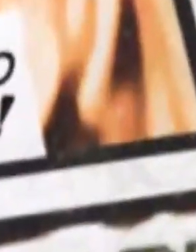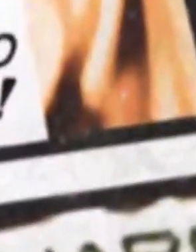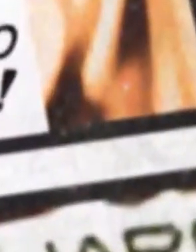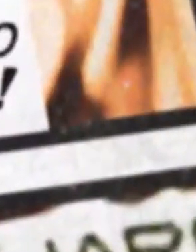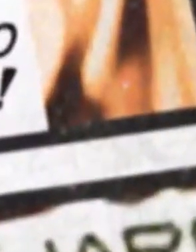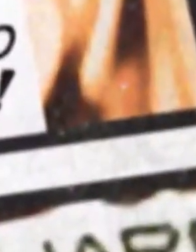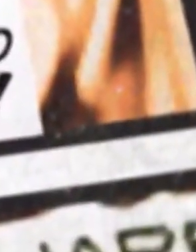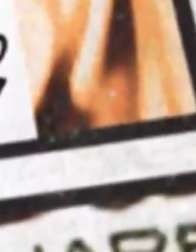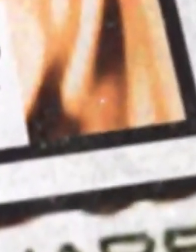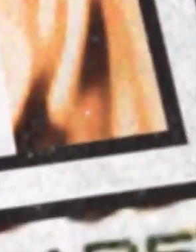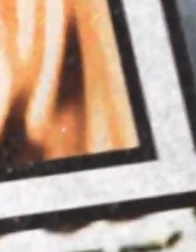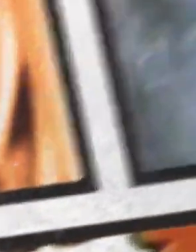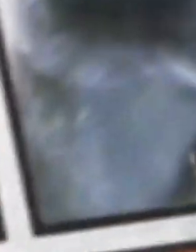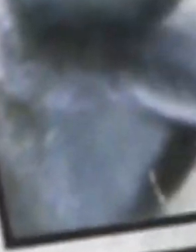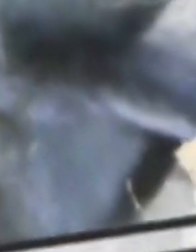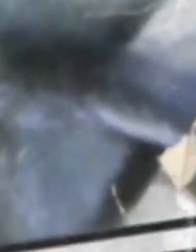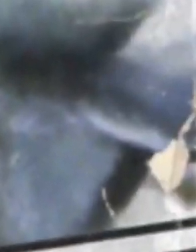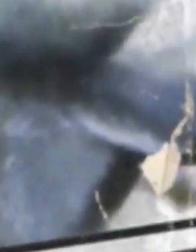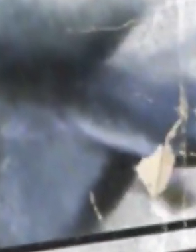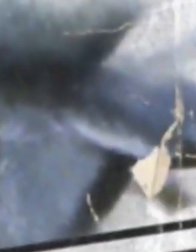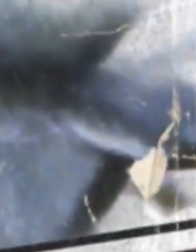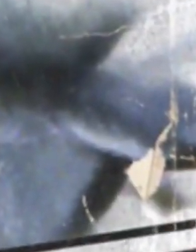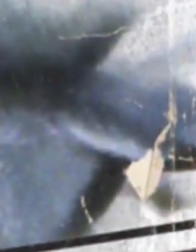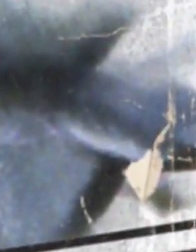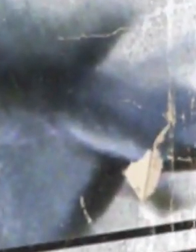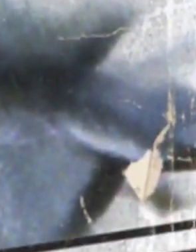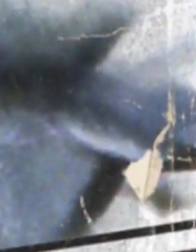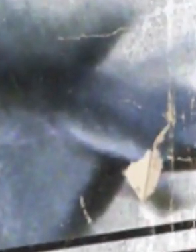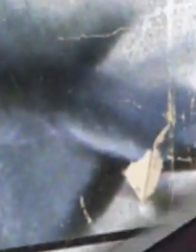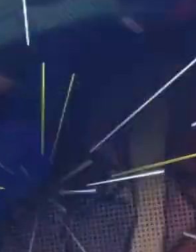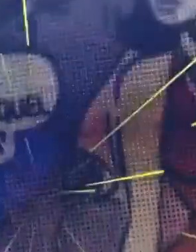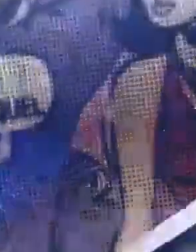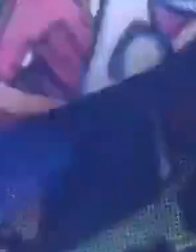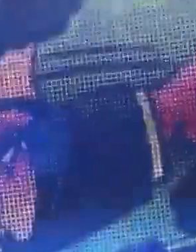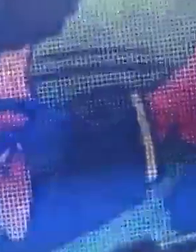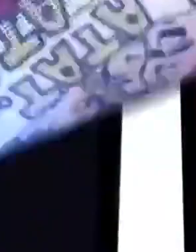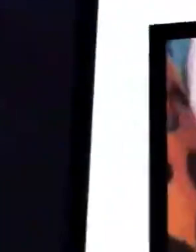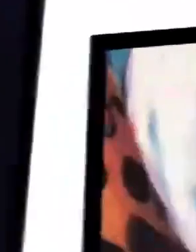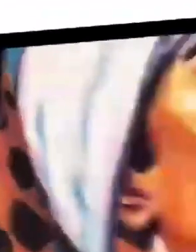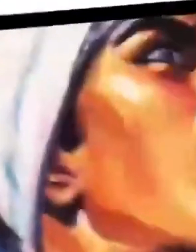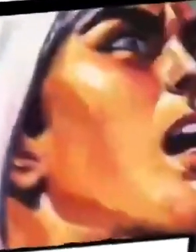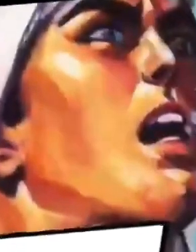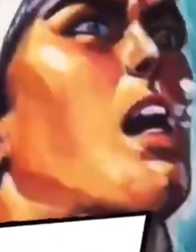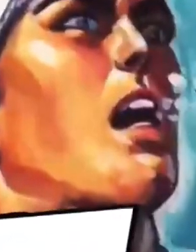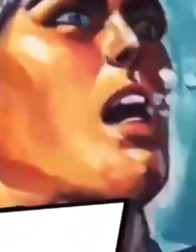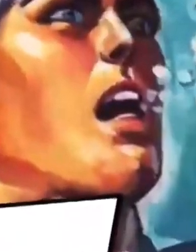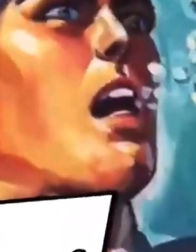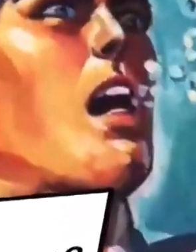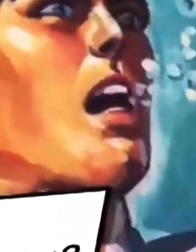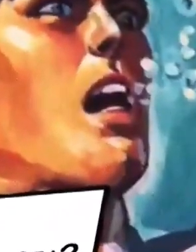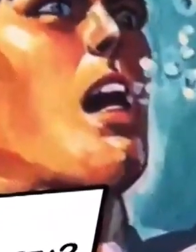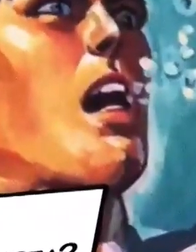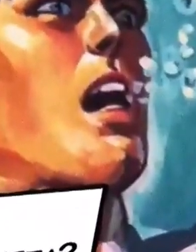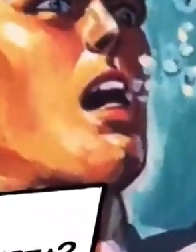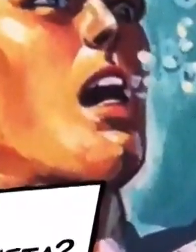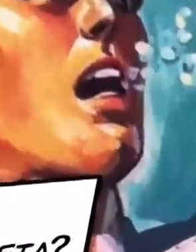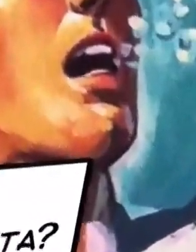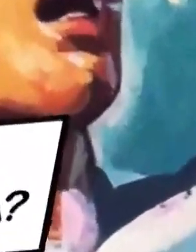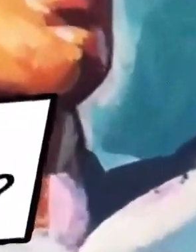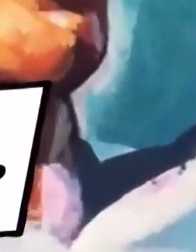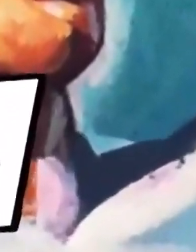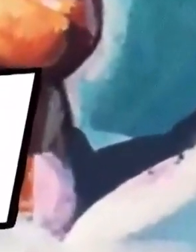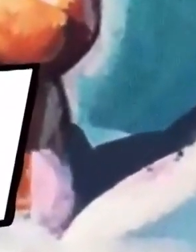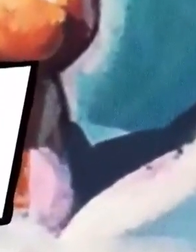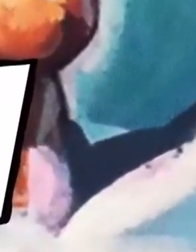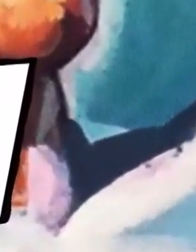Miklos Rogasis está poniendo en jaque la vida en la Tierra. ¿Podremos enfrentar las malignas intenciones de este